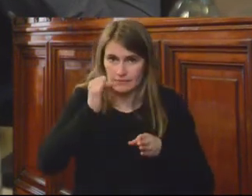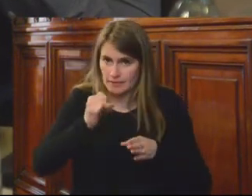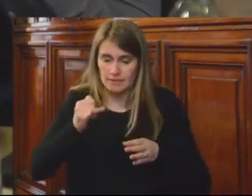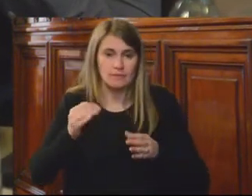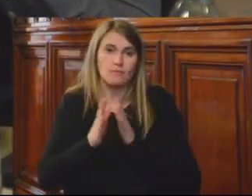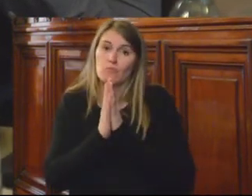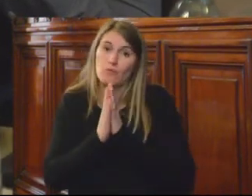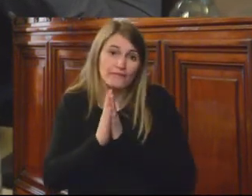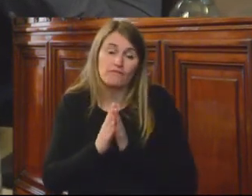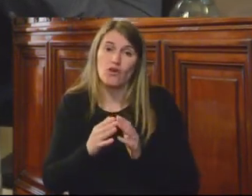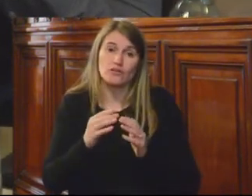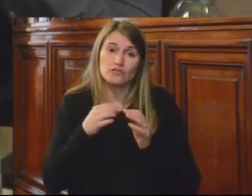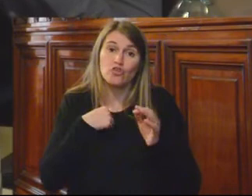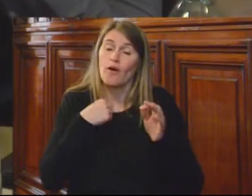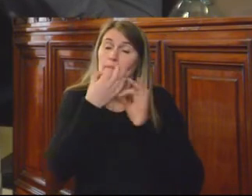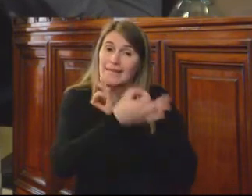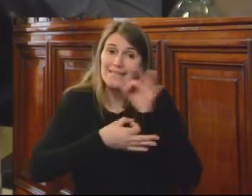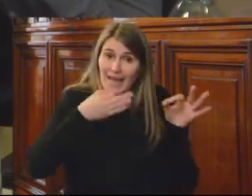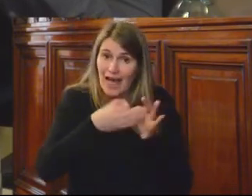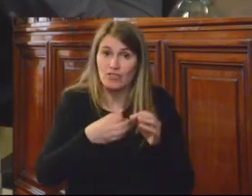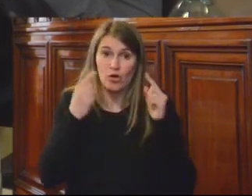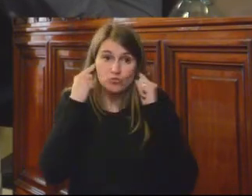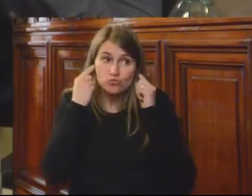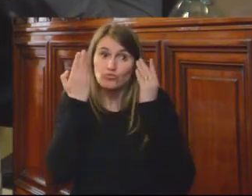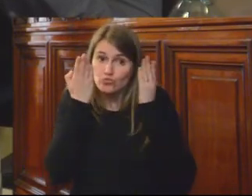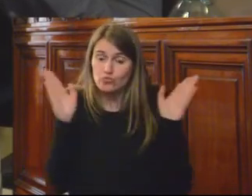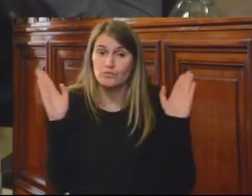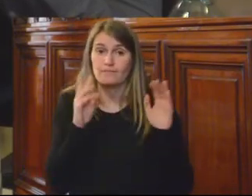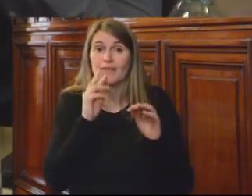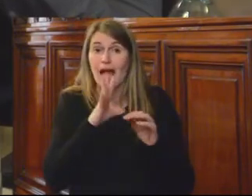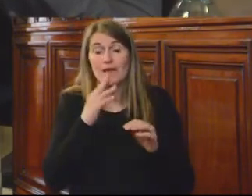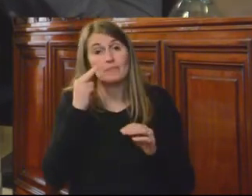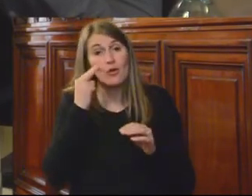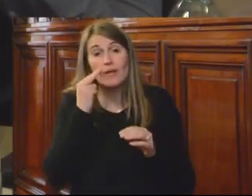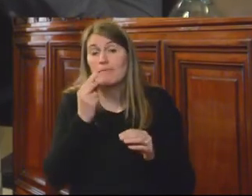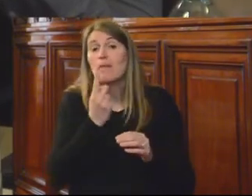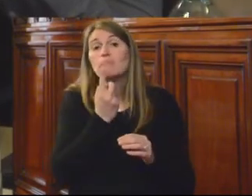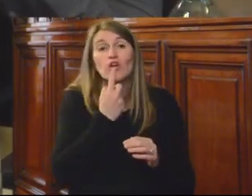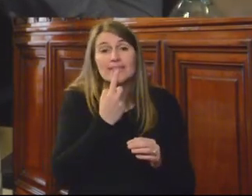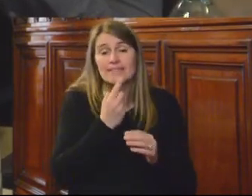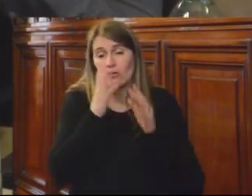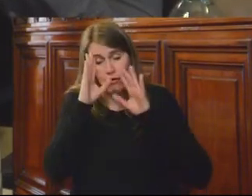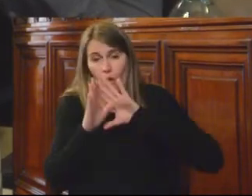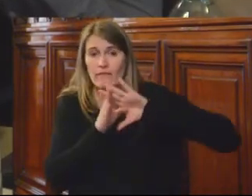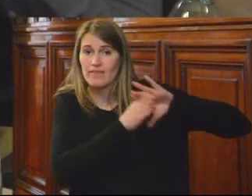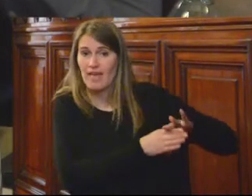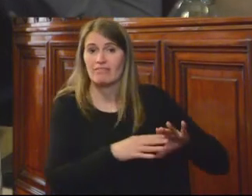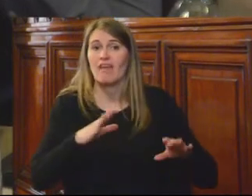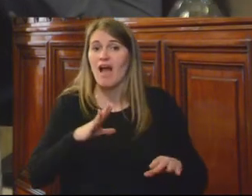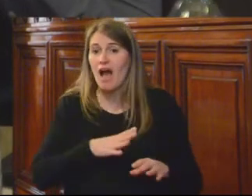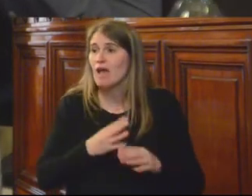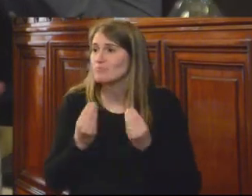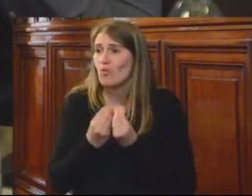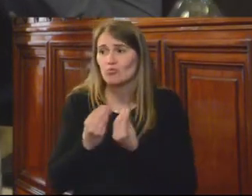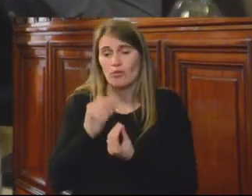por favor se nos escuche. O sea, yo creo que debemos quitar todo el tema de la diatriba política y llamar a una cantidad de académicos que tiene nuestro país